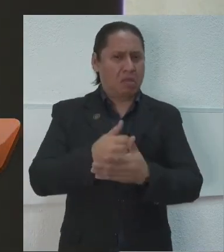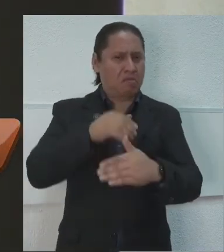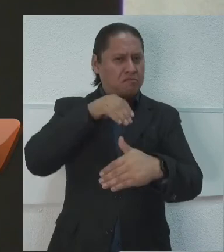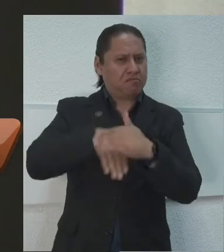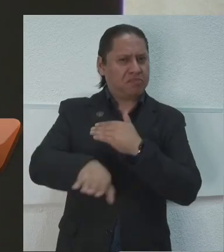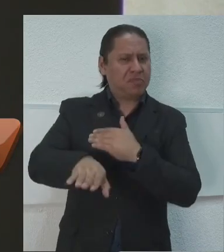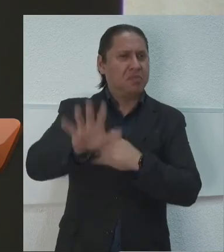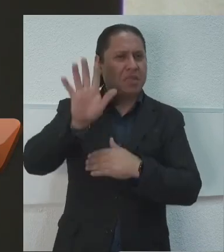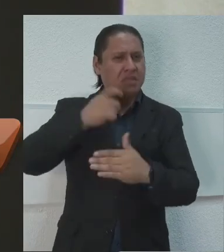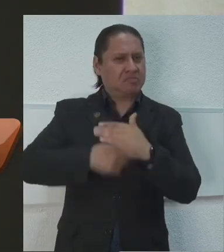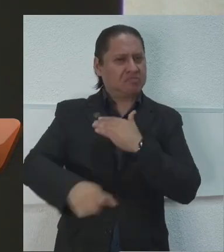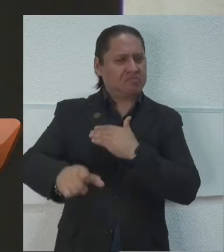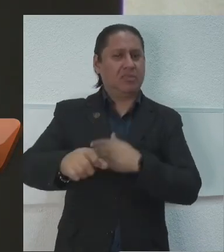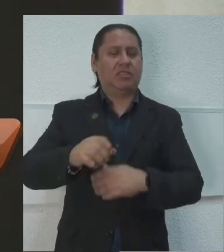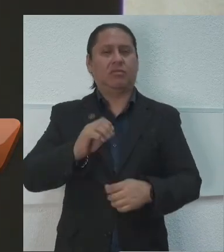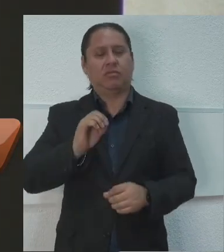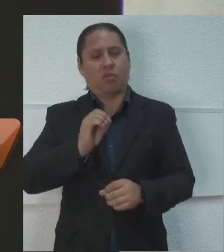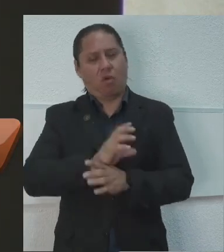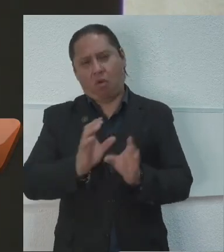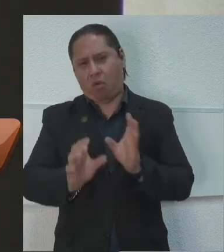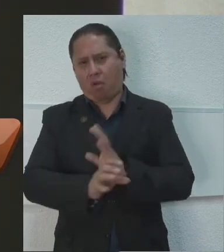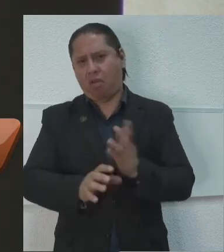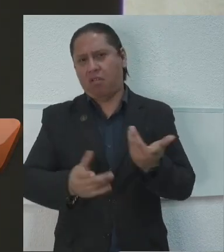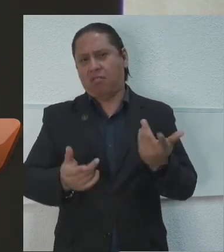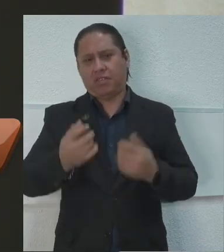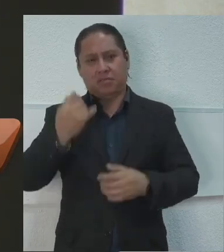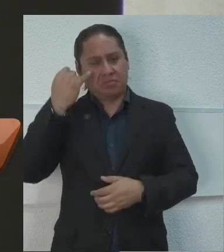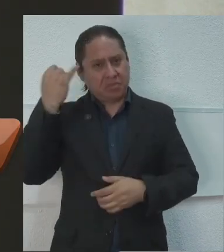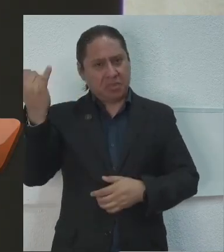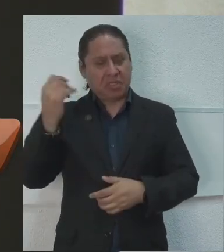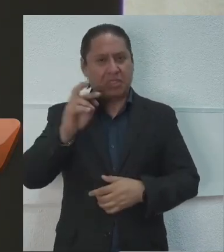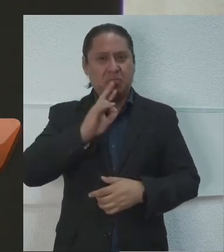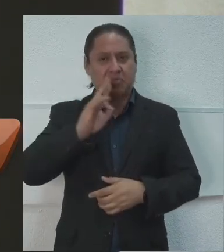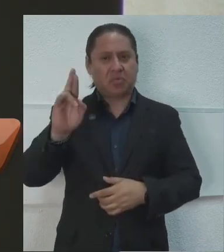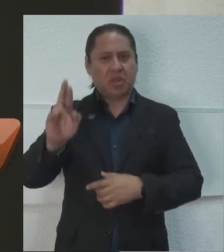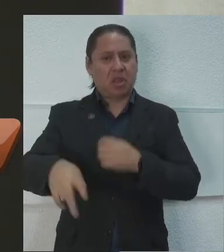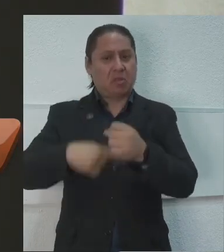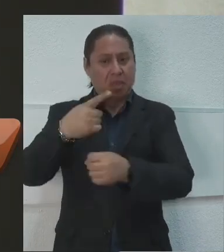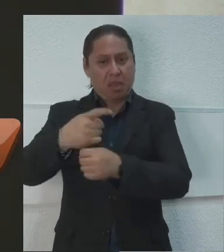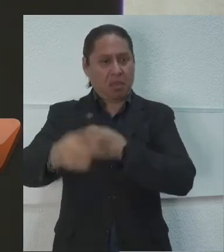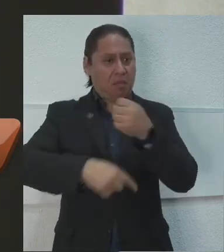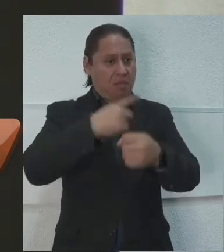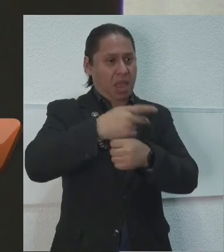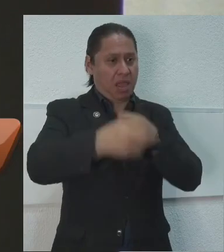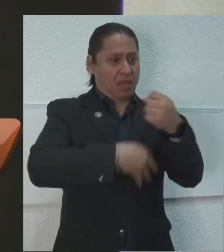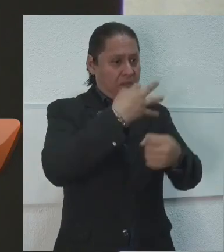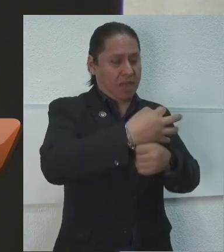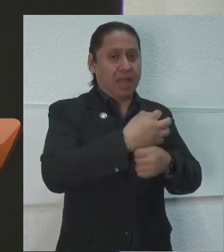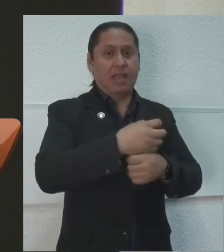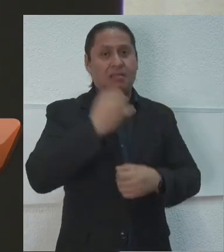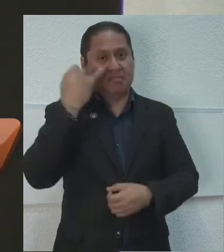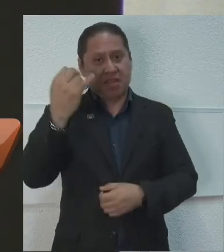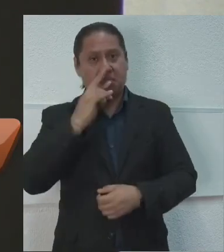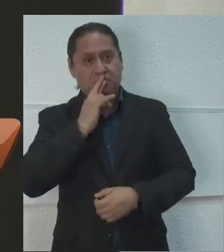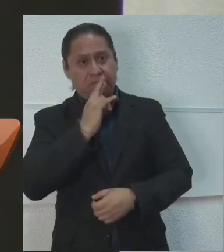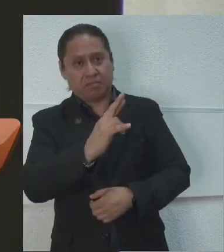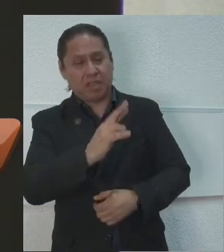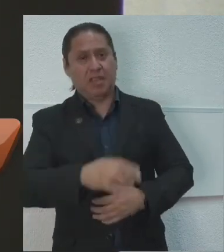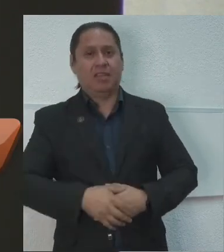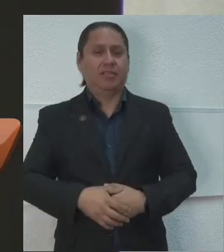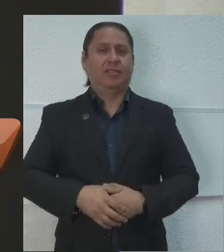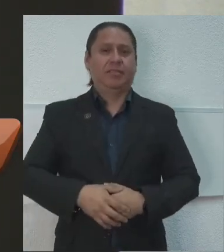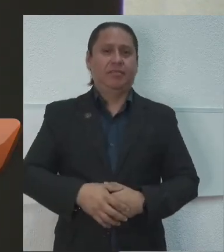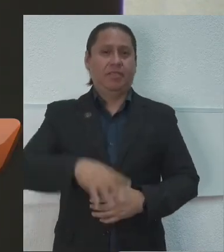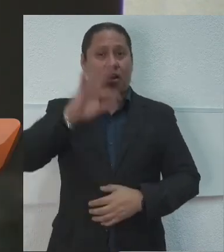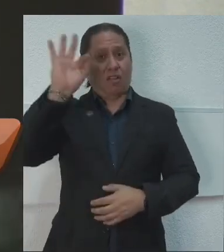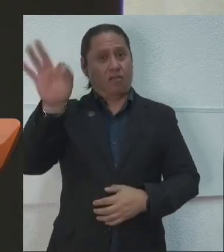que si no le resuelven en la primera instancia, se va a la segunda y se va a la tercera. Y finalmente es en